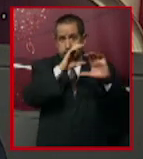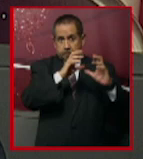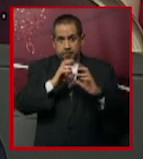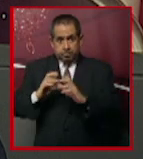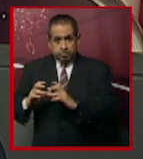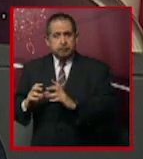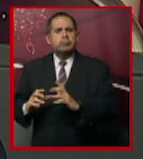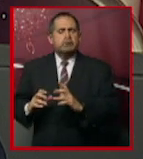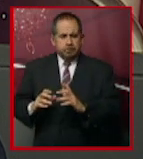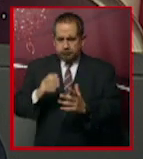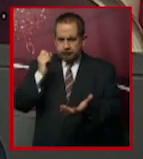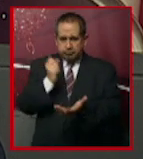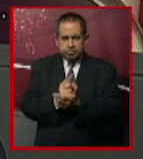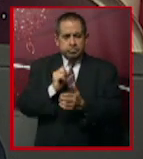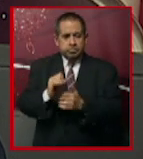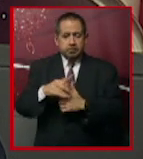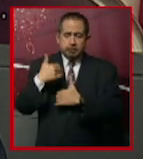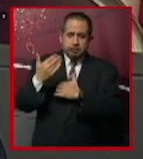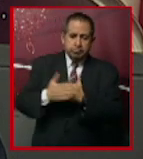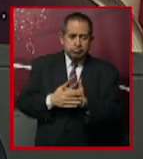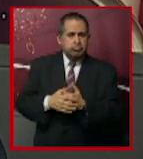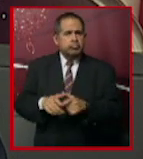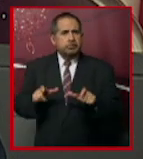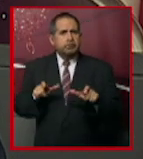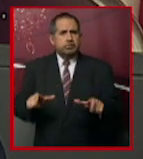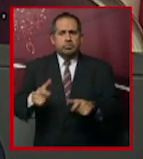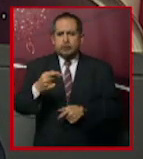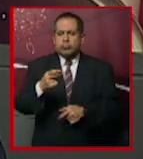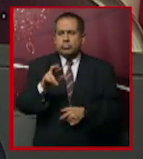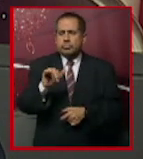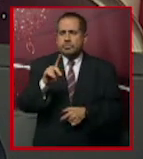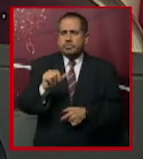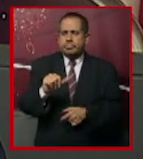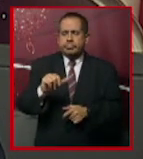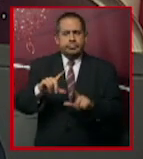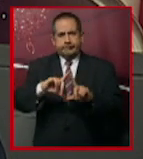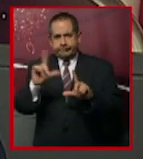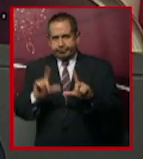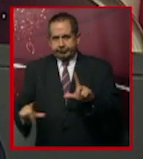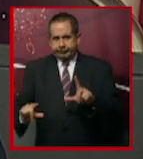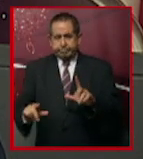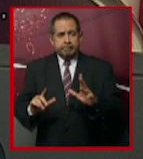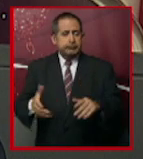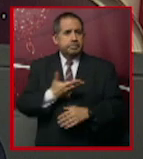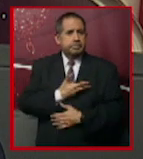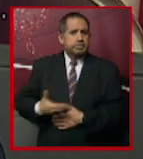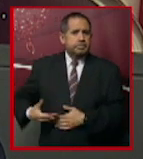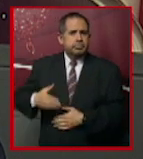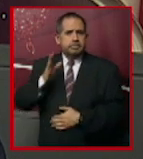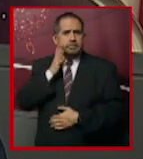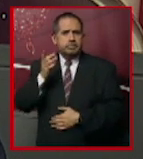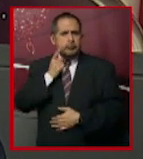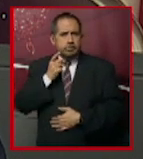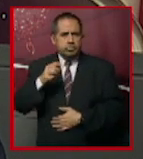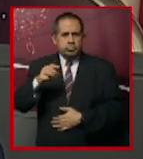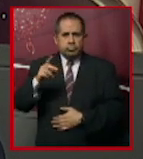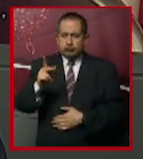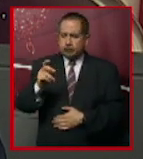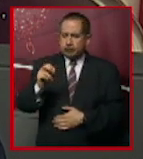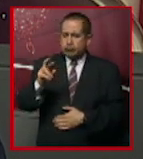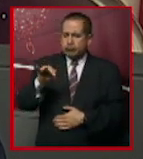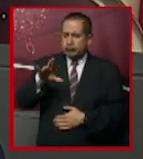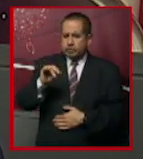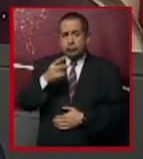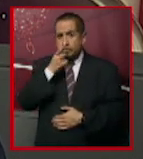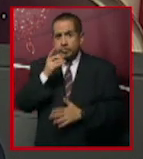reforma constitucional que dará paso a la Guardia Nacional, el presidente de la mesa directiva de la Cámara de los Diputados, Porfirio Muñoz Ledo, emitió, como indica